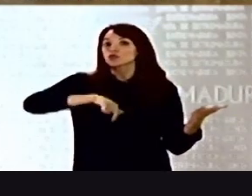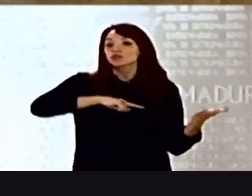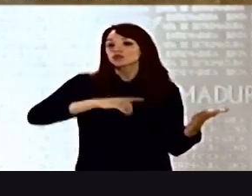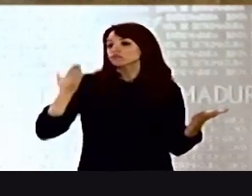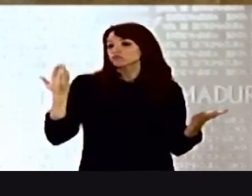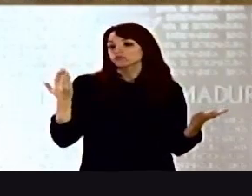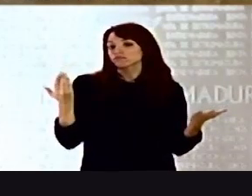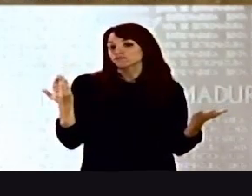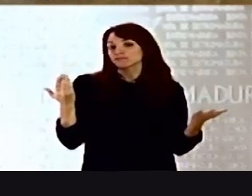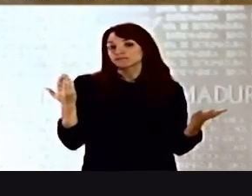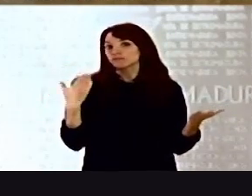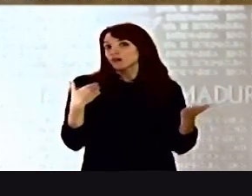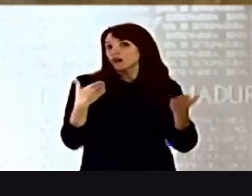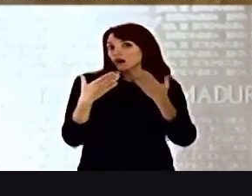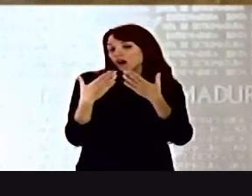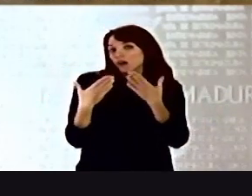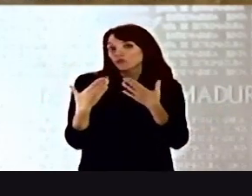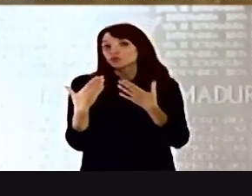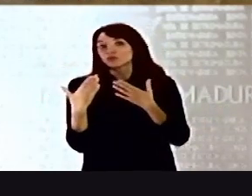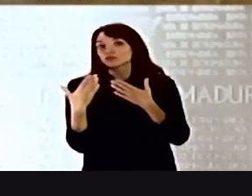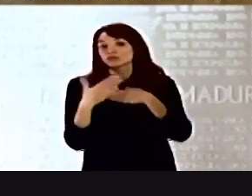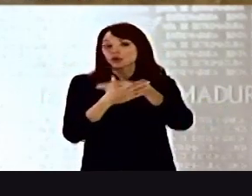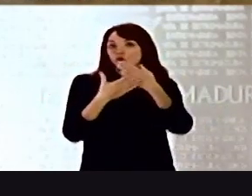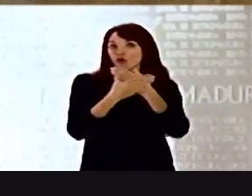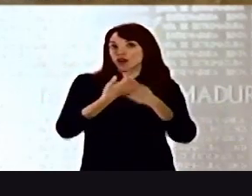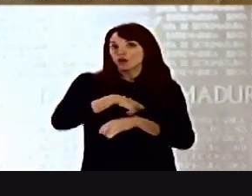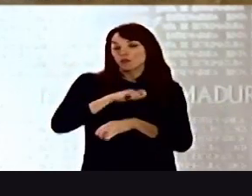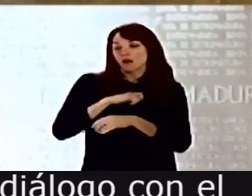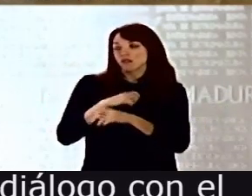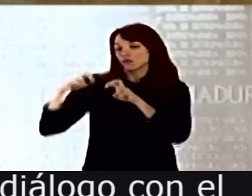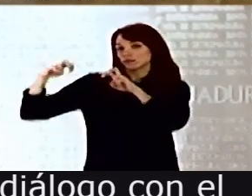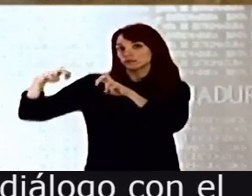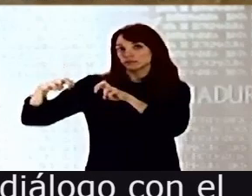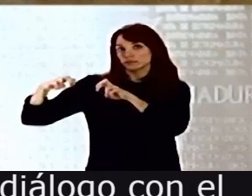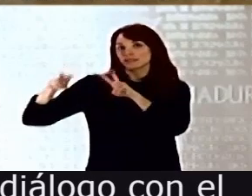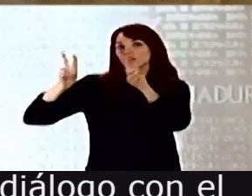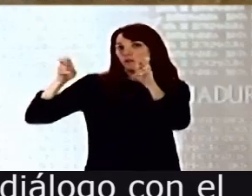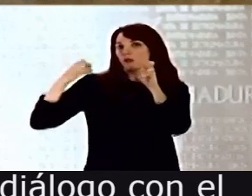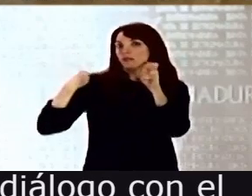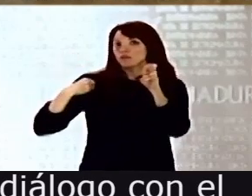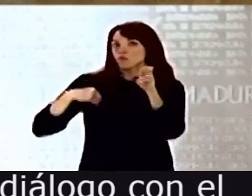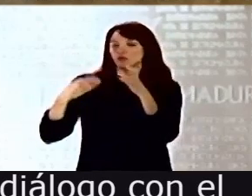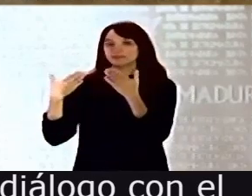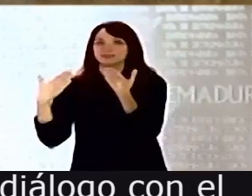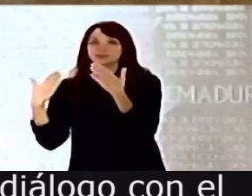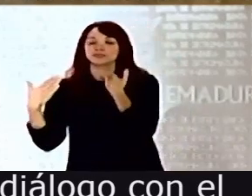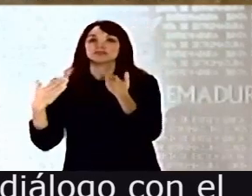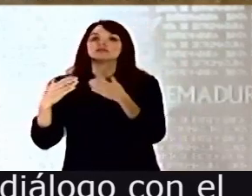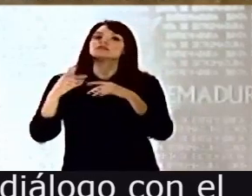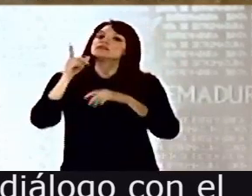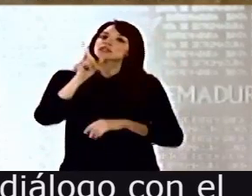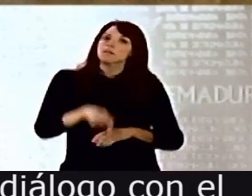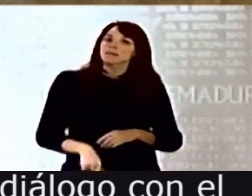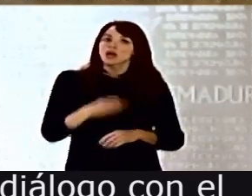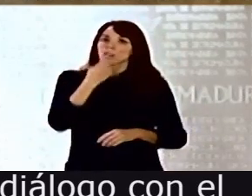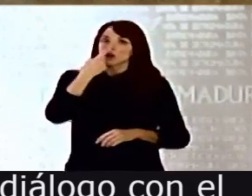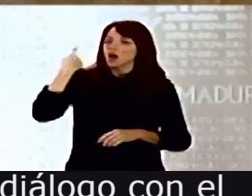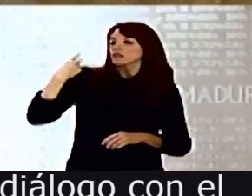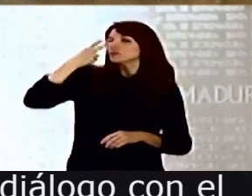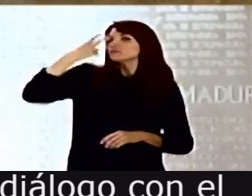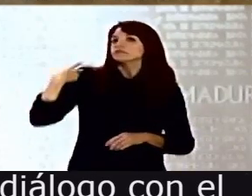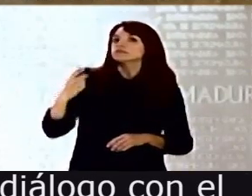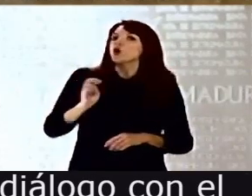a mantener un diálogo con el Gobierno de España para esta cuestión y para otras muchas que ha habido en la legislatura pasada, que